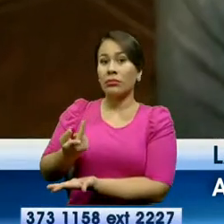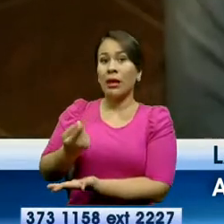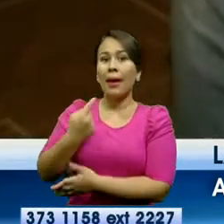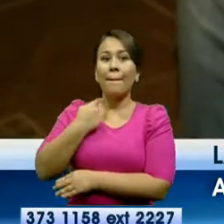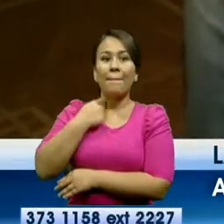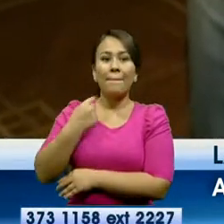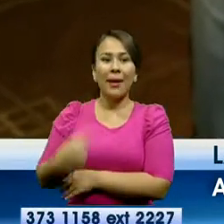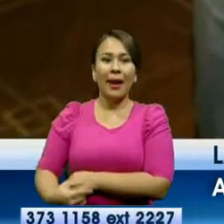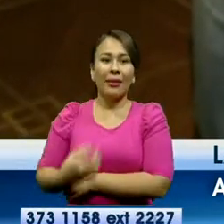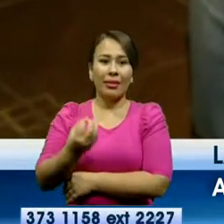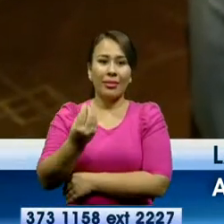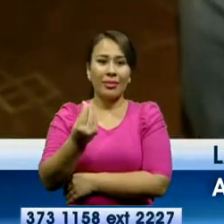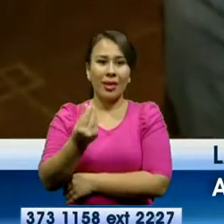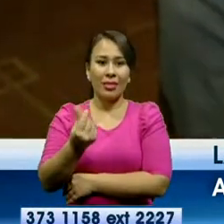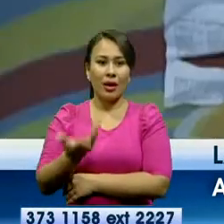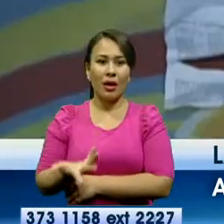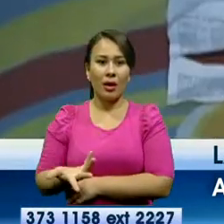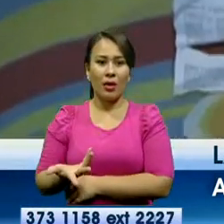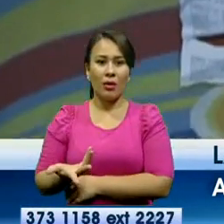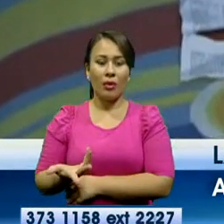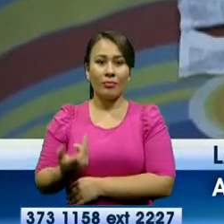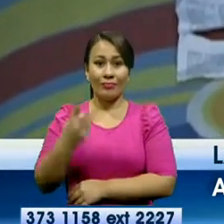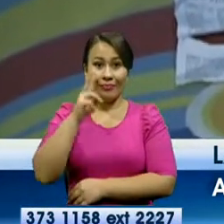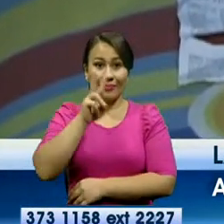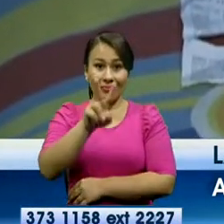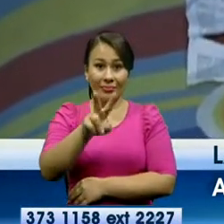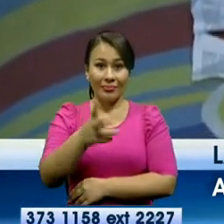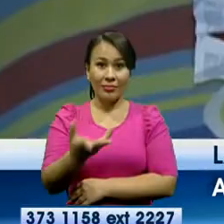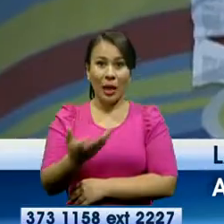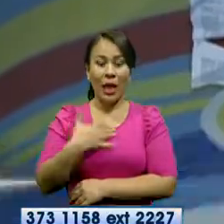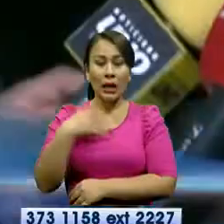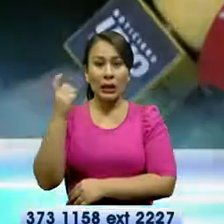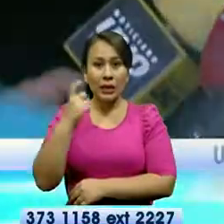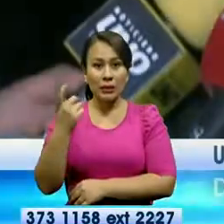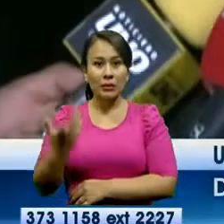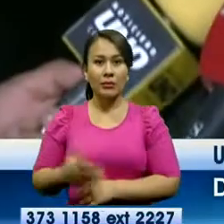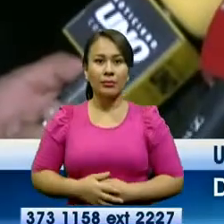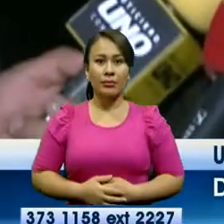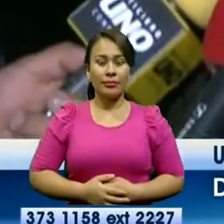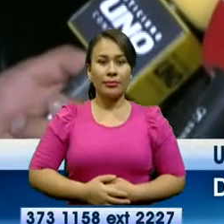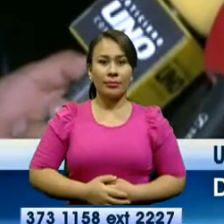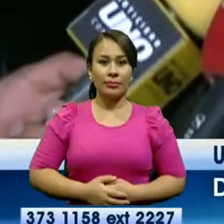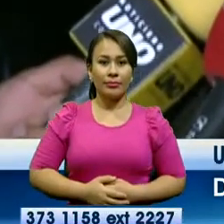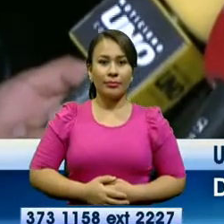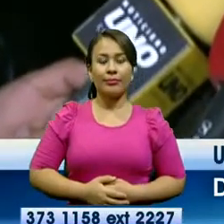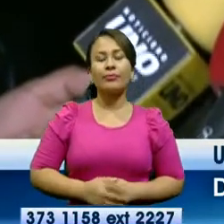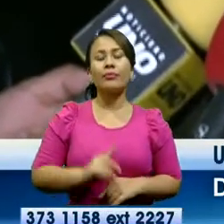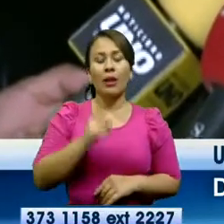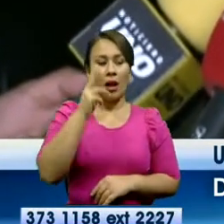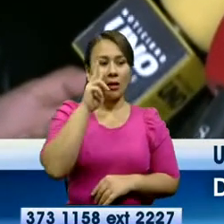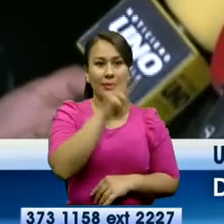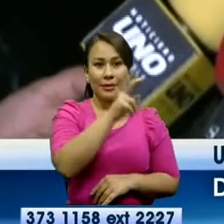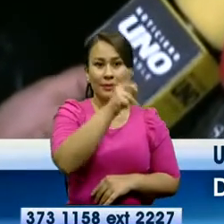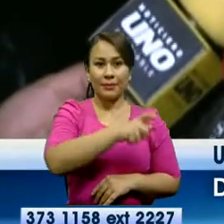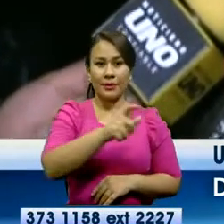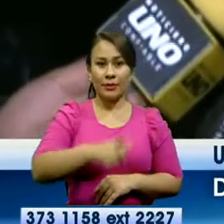perder plata y las esperanzas de contar con el capital que necesitaban. Fueron captadas por estas personas